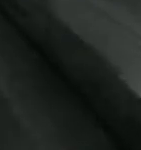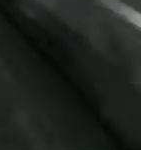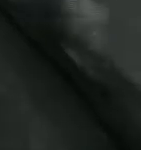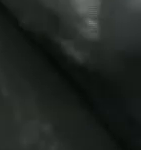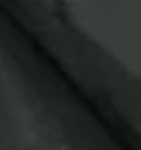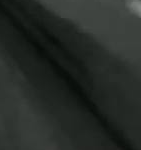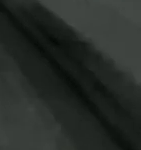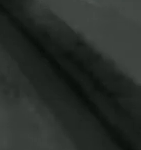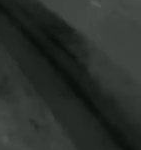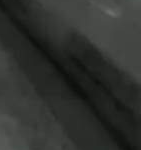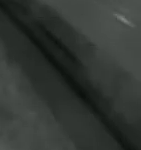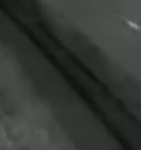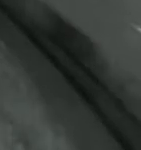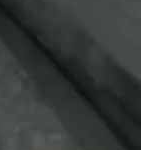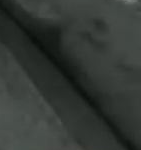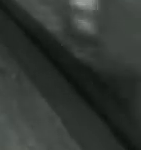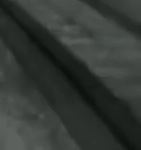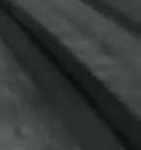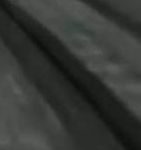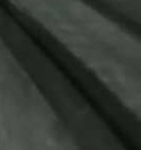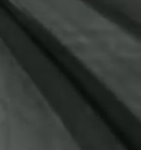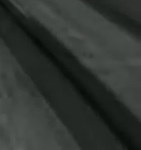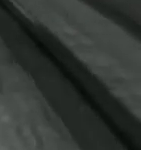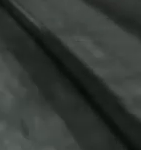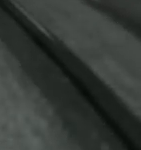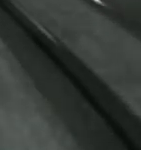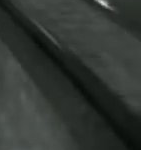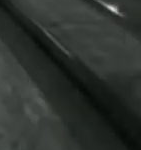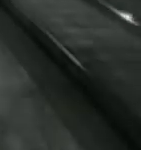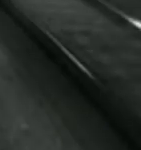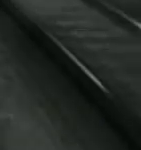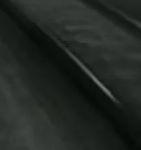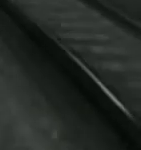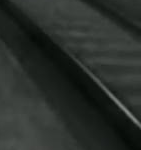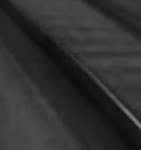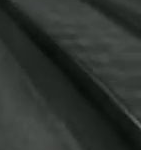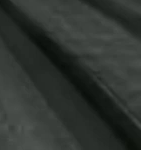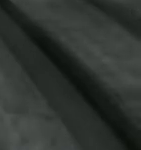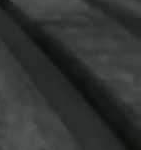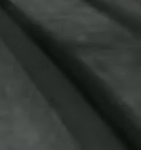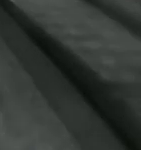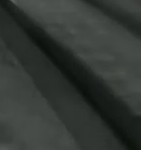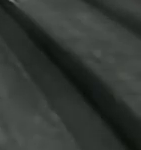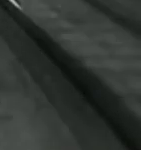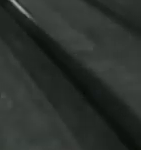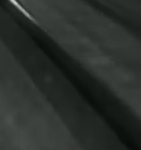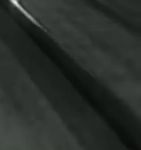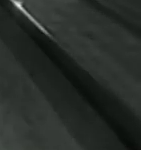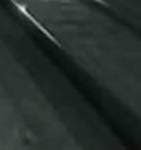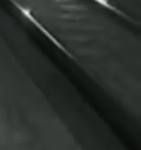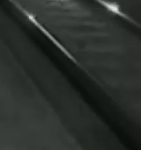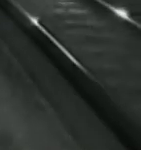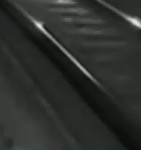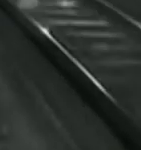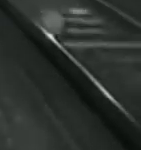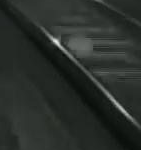Primer dato objetivo, cuanta más responsabilidad tenga el maquinista, menos tiene la empresa. Dato objetivo,